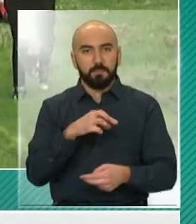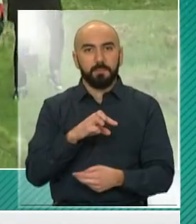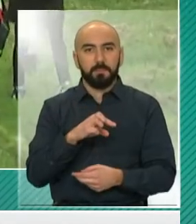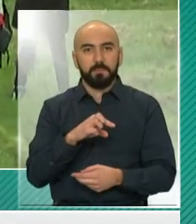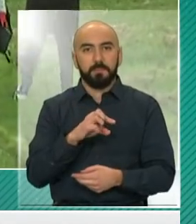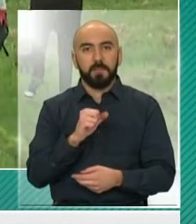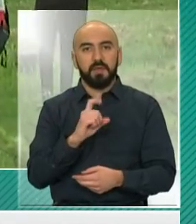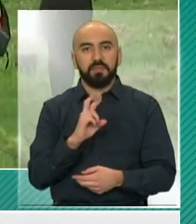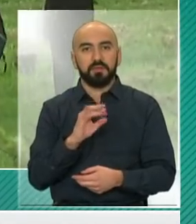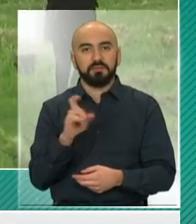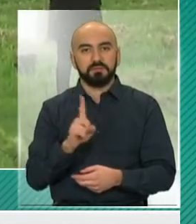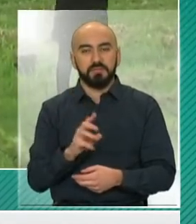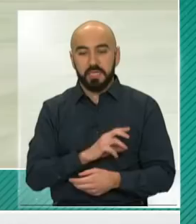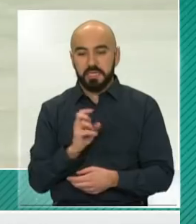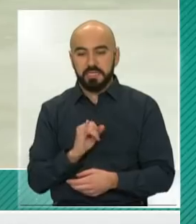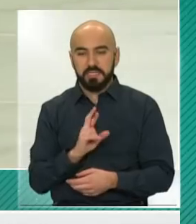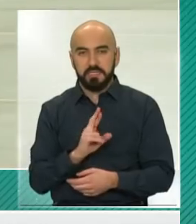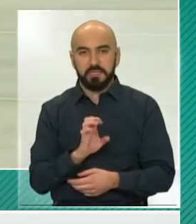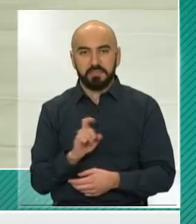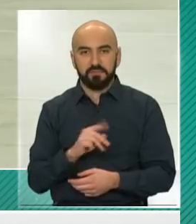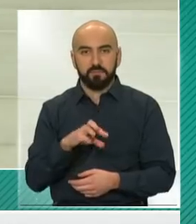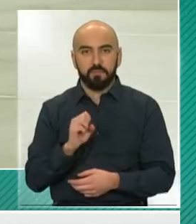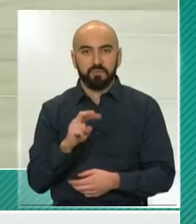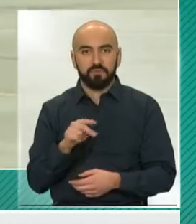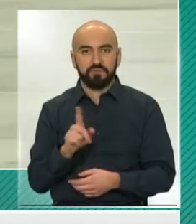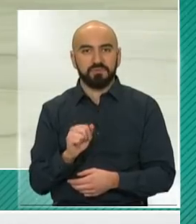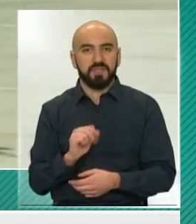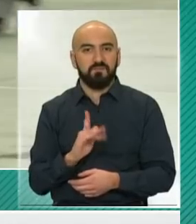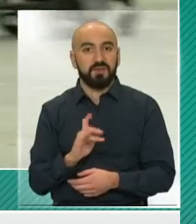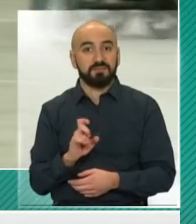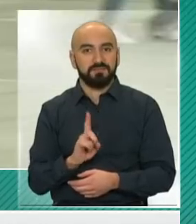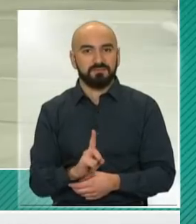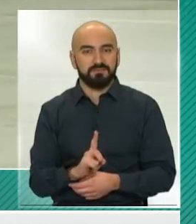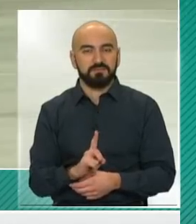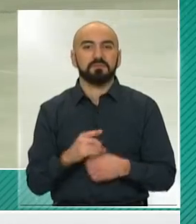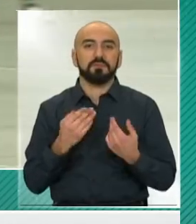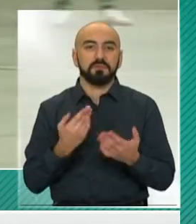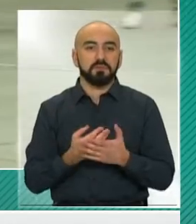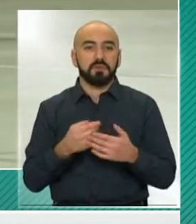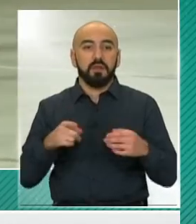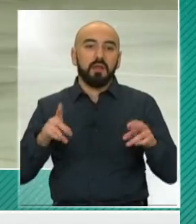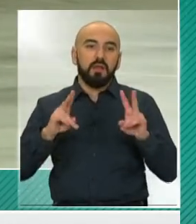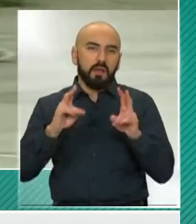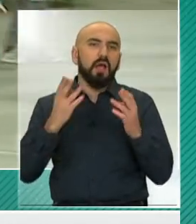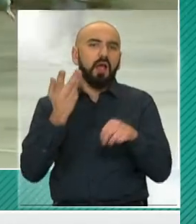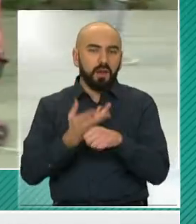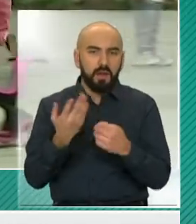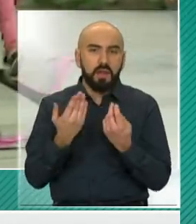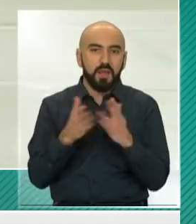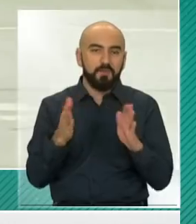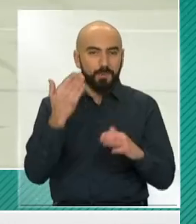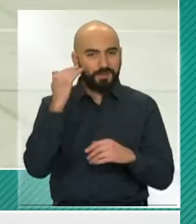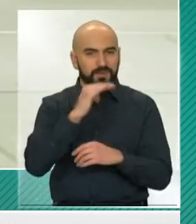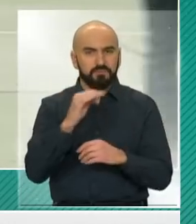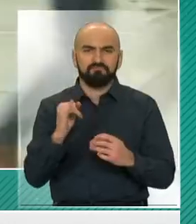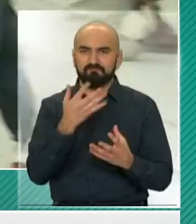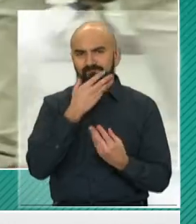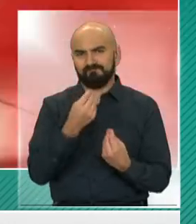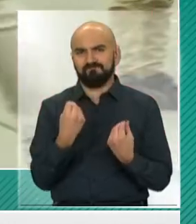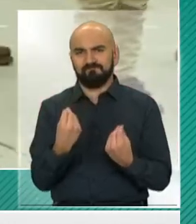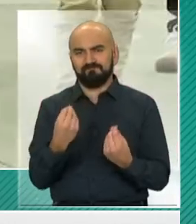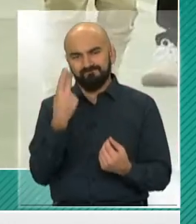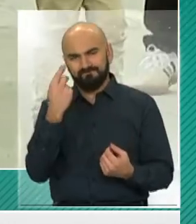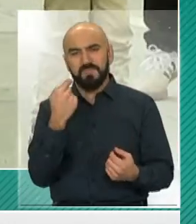responsables donde muchos obviamente están como existe esta liberación para los niños que vemos hoy en pantalla exquisitos corriendo